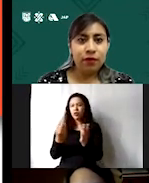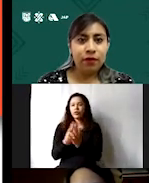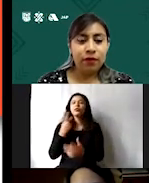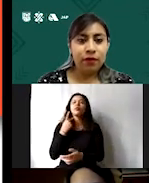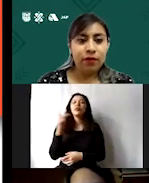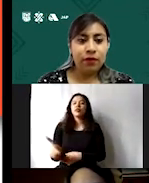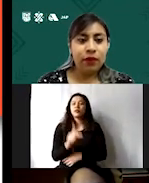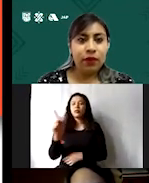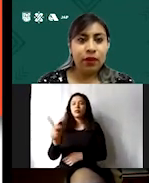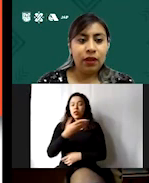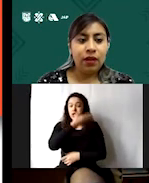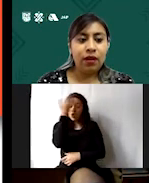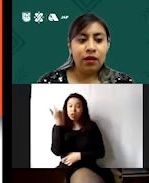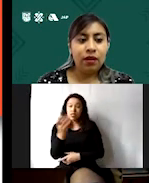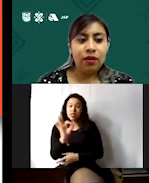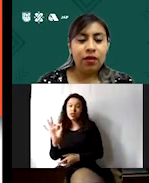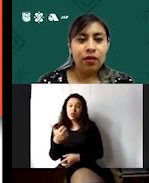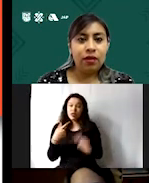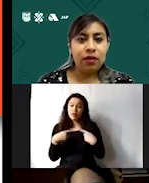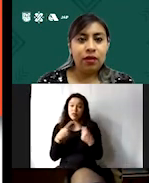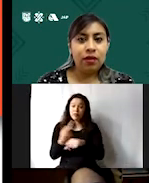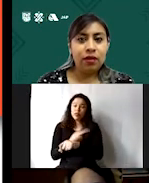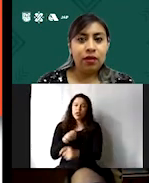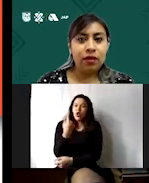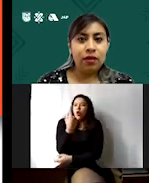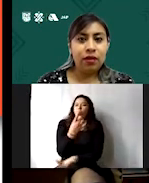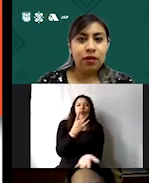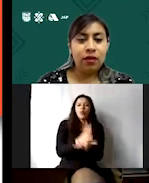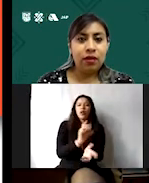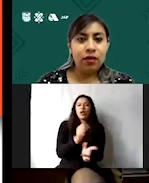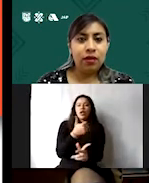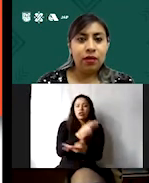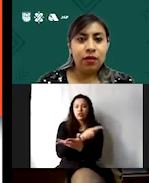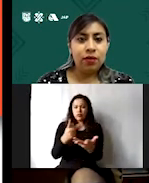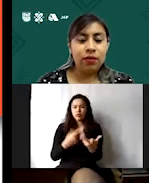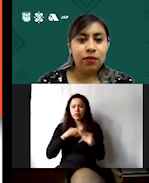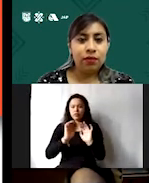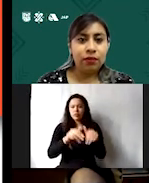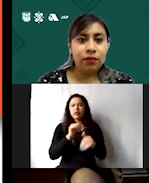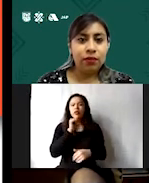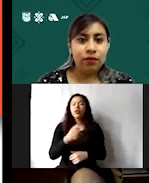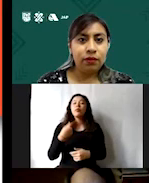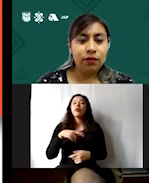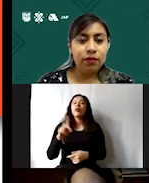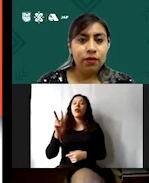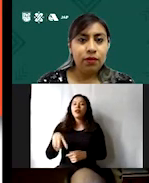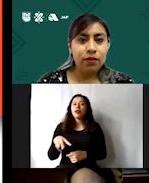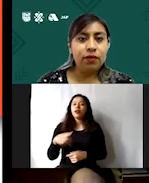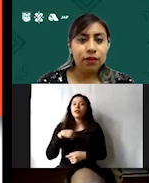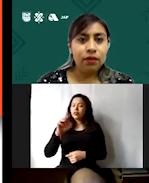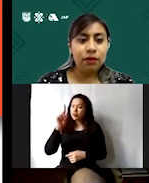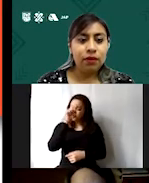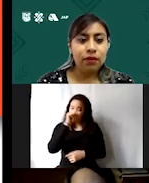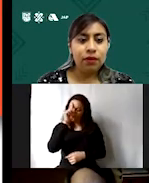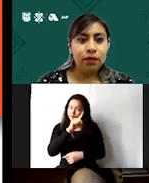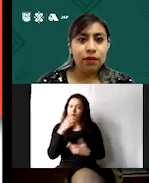No sé si es el caso de más personas o yo fui la única que no se inscribió a todo el programa, pero sí estaría, o sea, como recomendación, pues